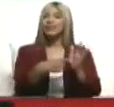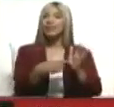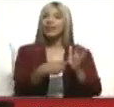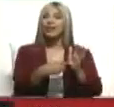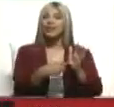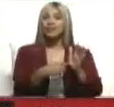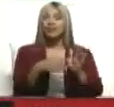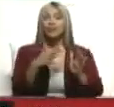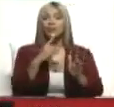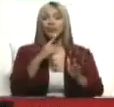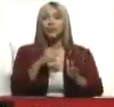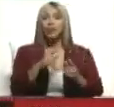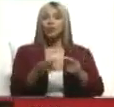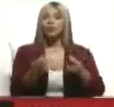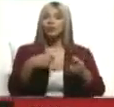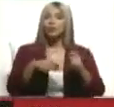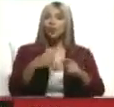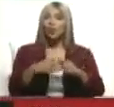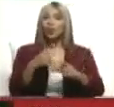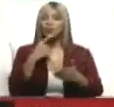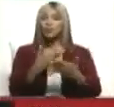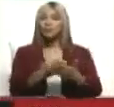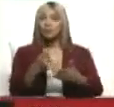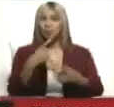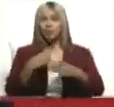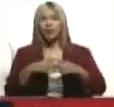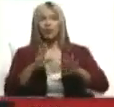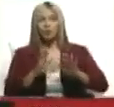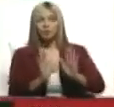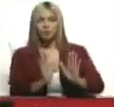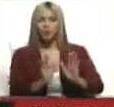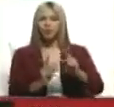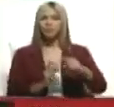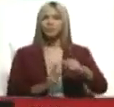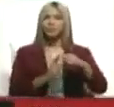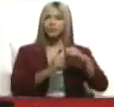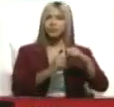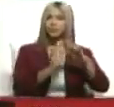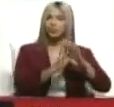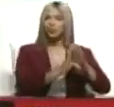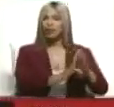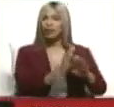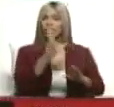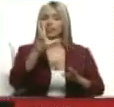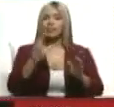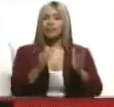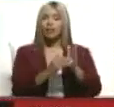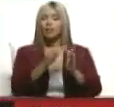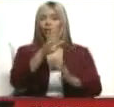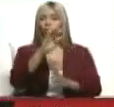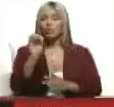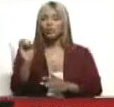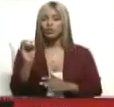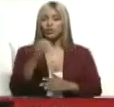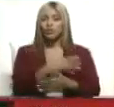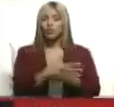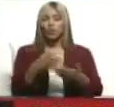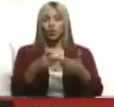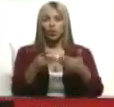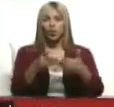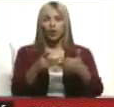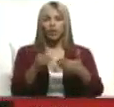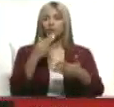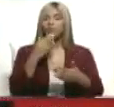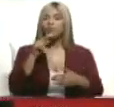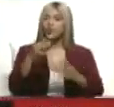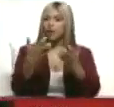una parte es exigible y otra parte no era exigible, por cierto. Pero bueno, vamos a sumarla, de 3.400 millones de dólares. Si